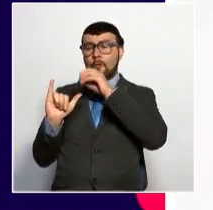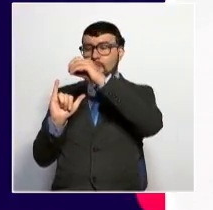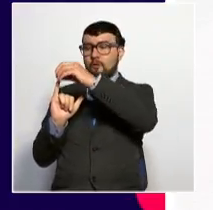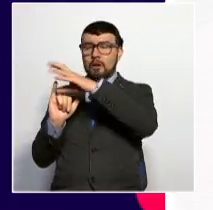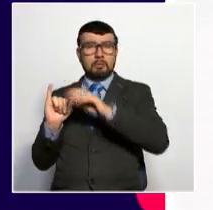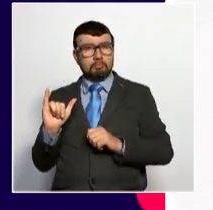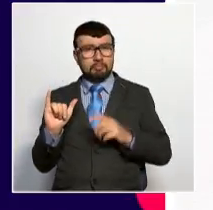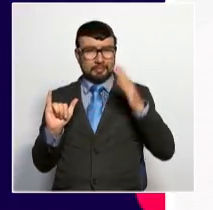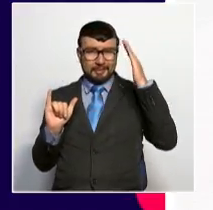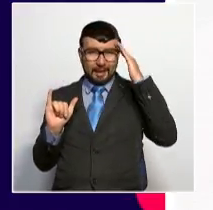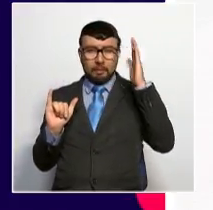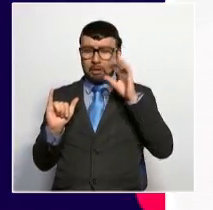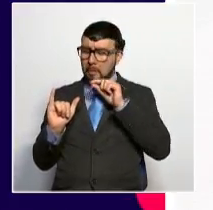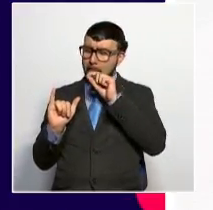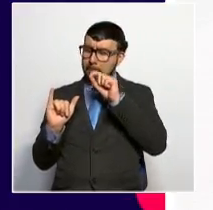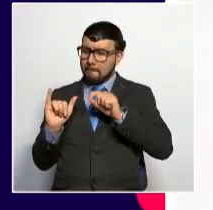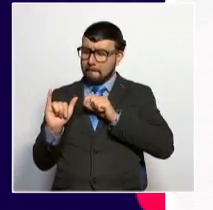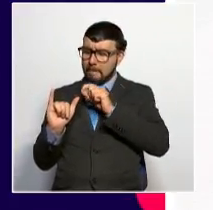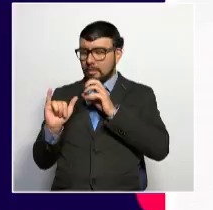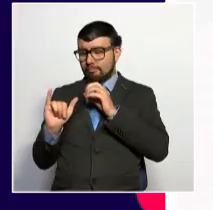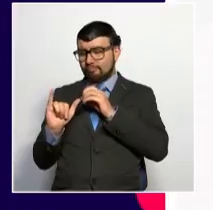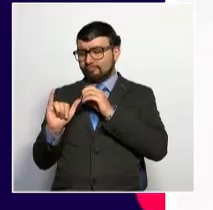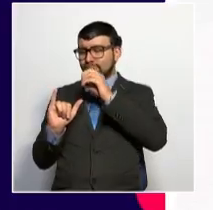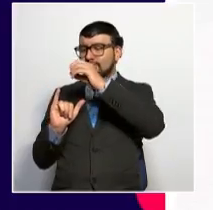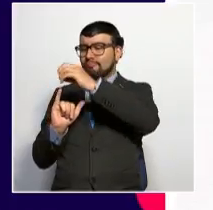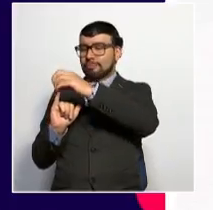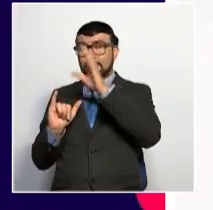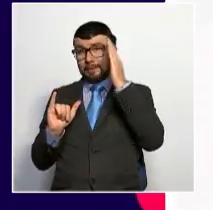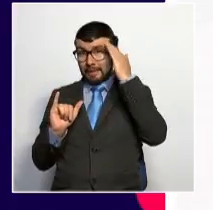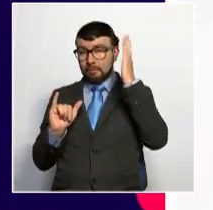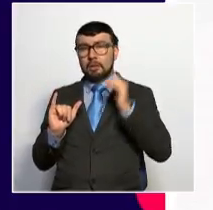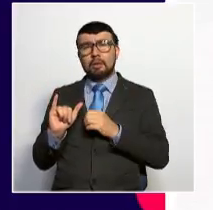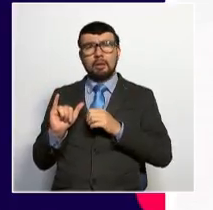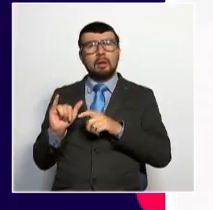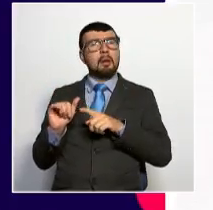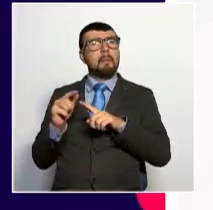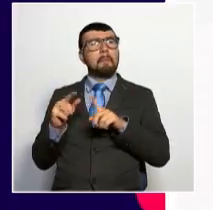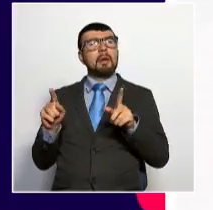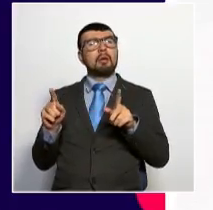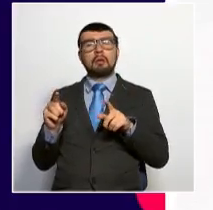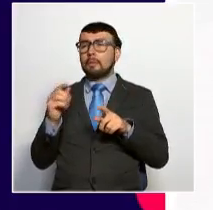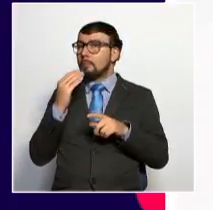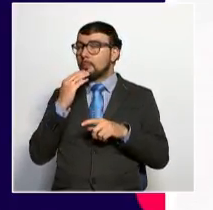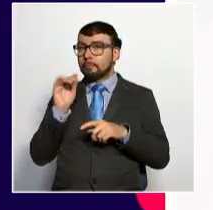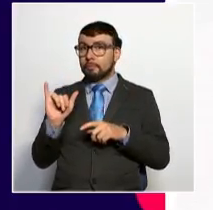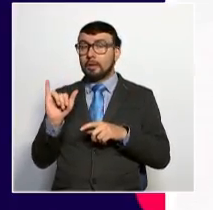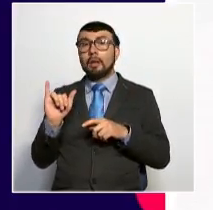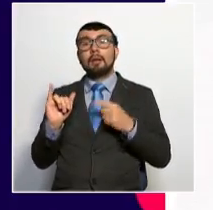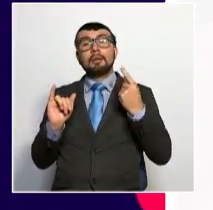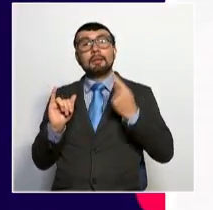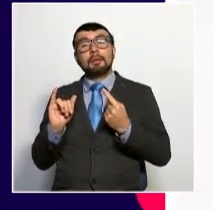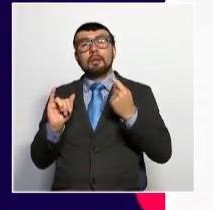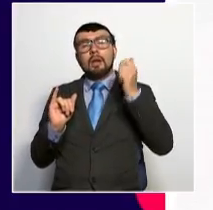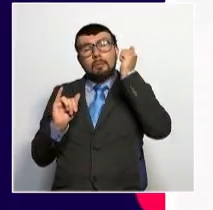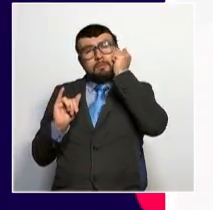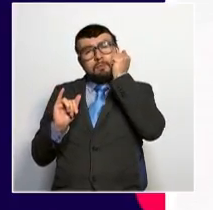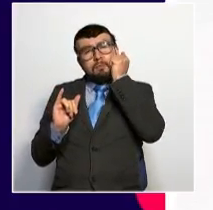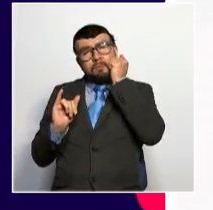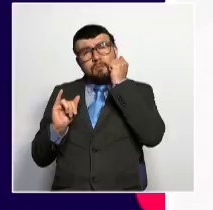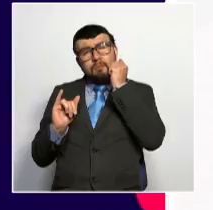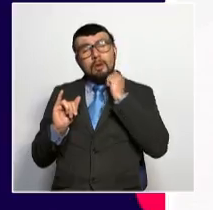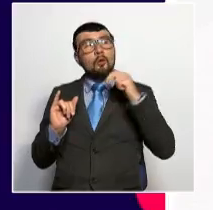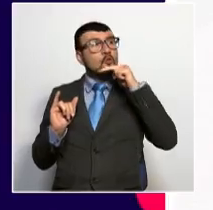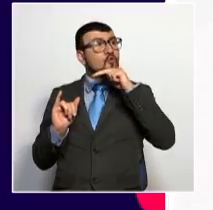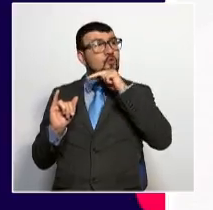son estas estructuras en forma de almendra. Cuando tenemos la menstruación, esta capa interna, que es